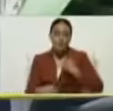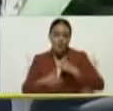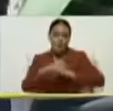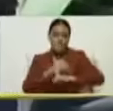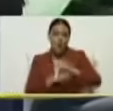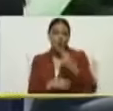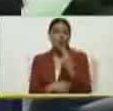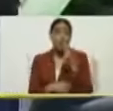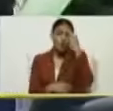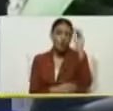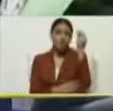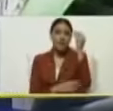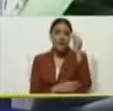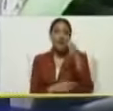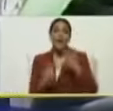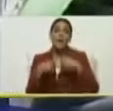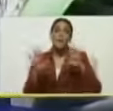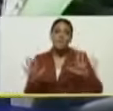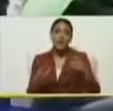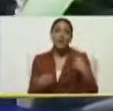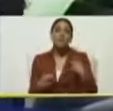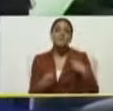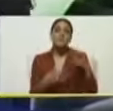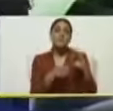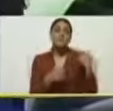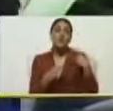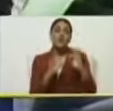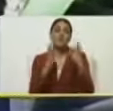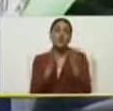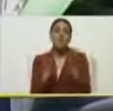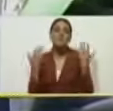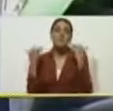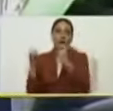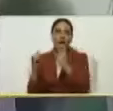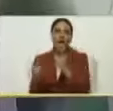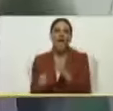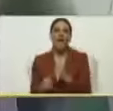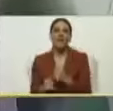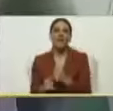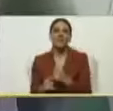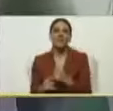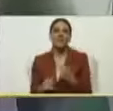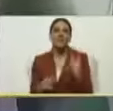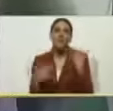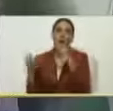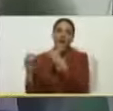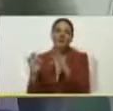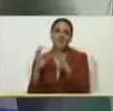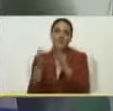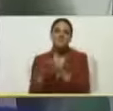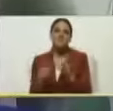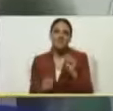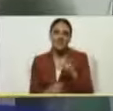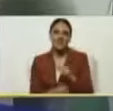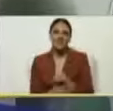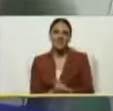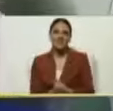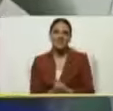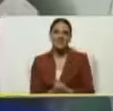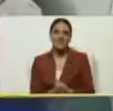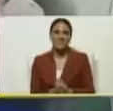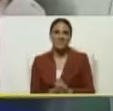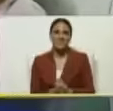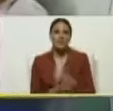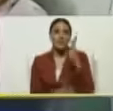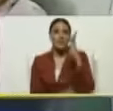Teques, pero soy criado en Viscucuy, municipio Sucre. Naguará, pues. En el glorioso Viscucuy,